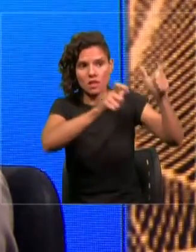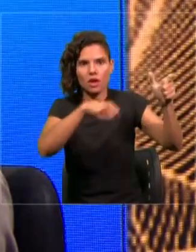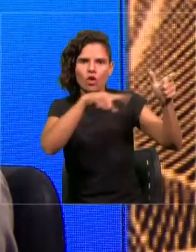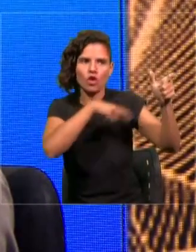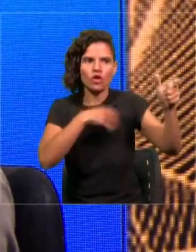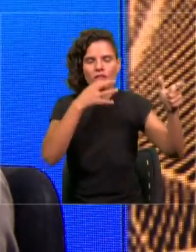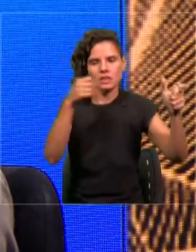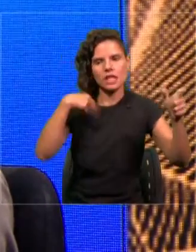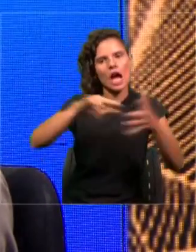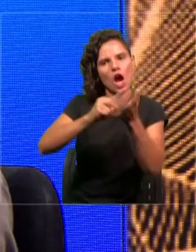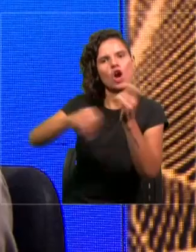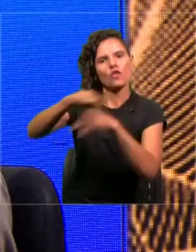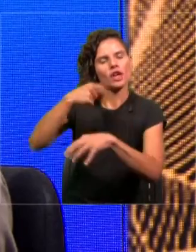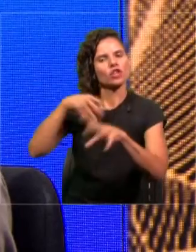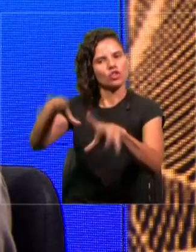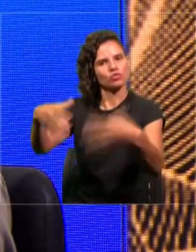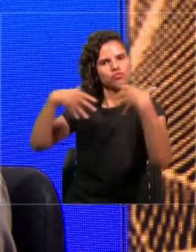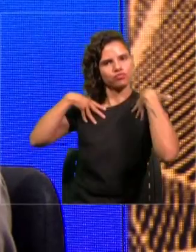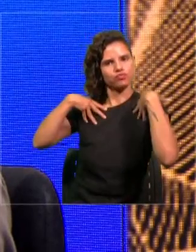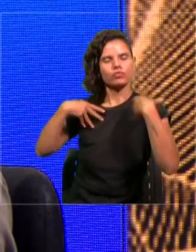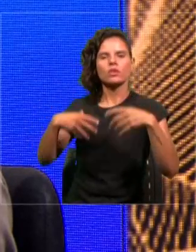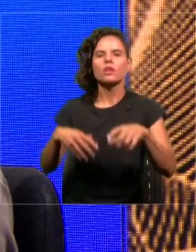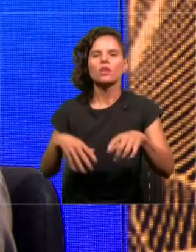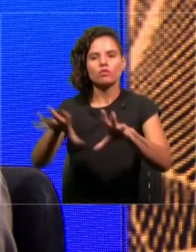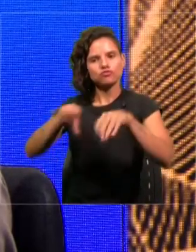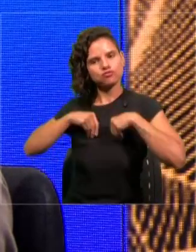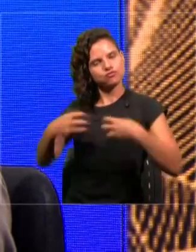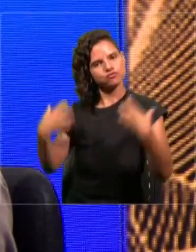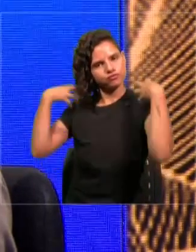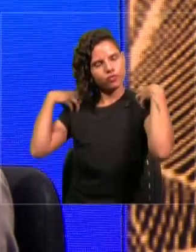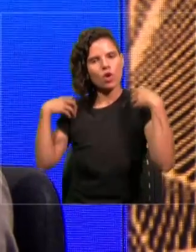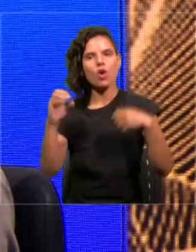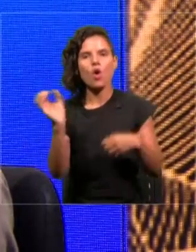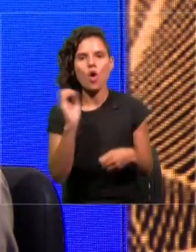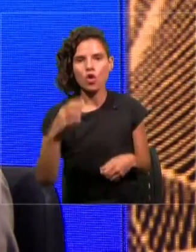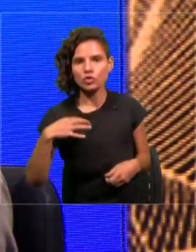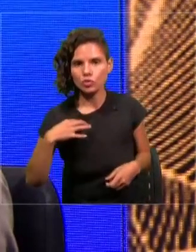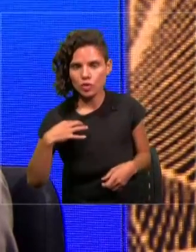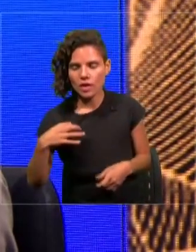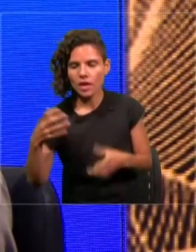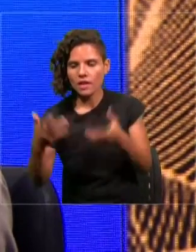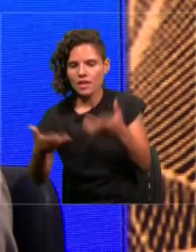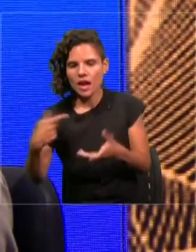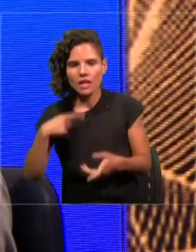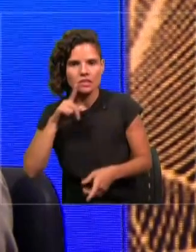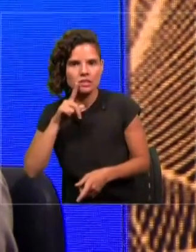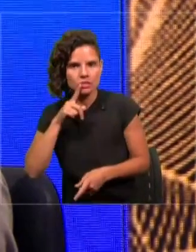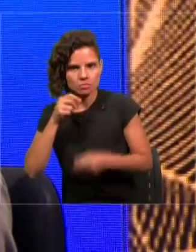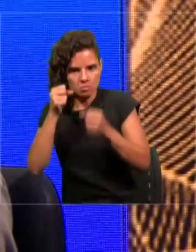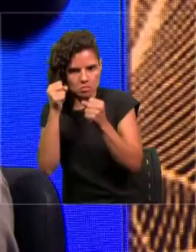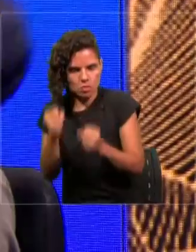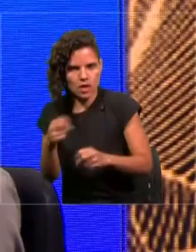siempre, o la ciudadanía en la cual radica la soberanía.